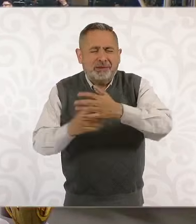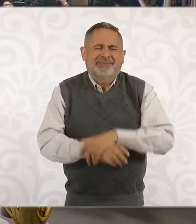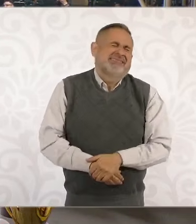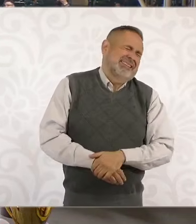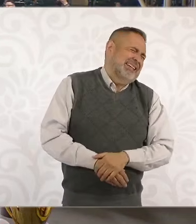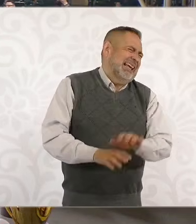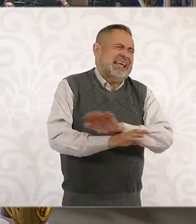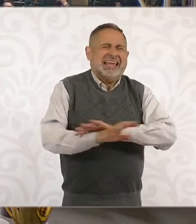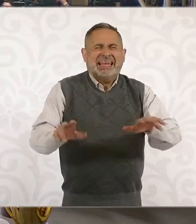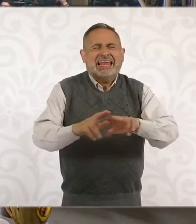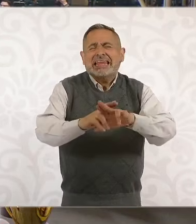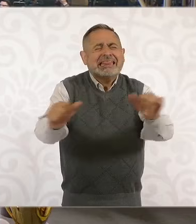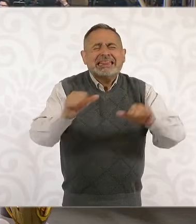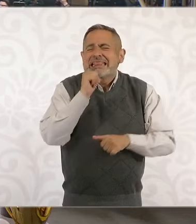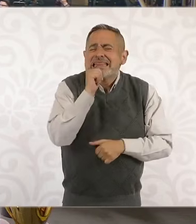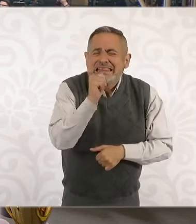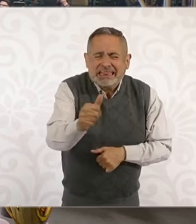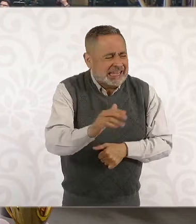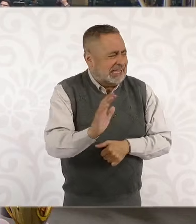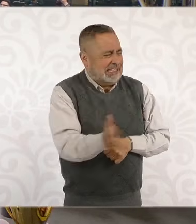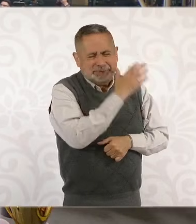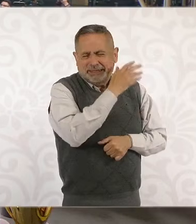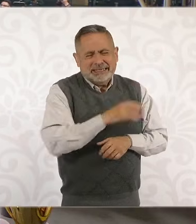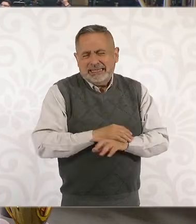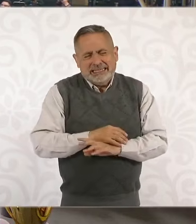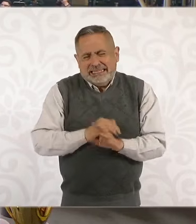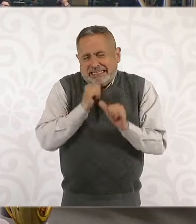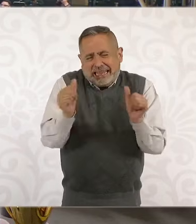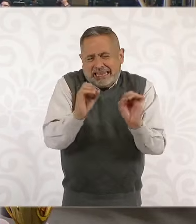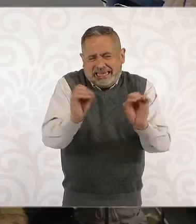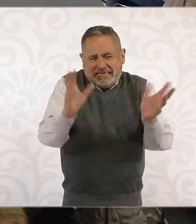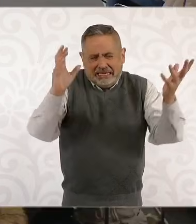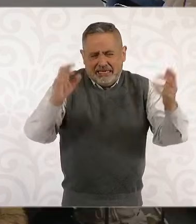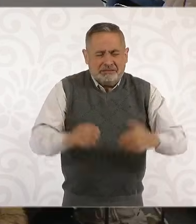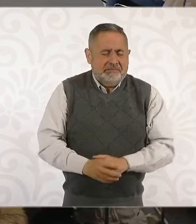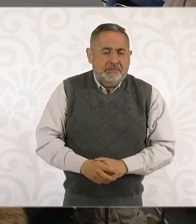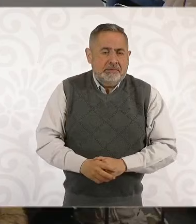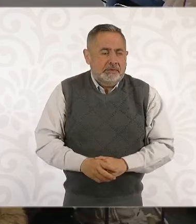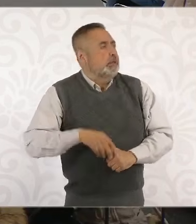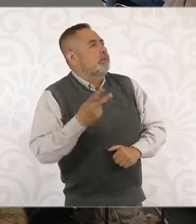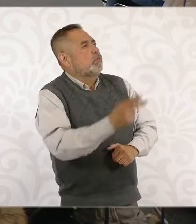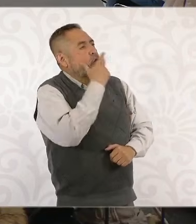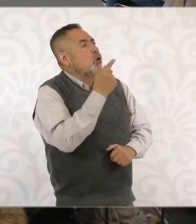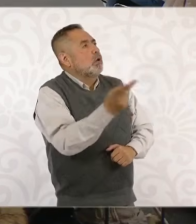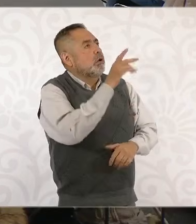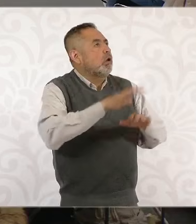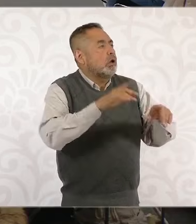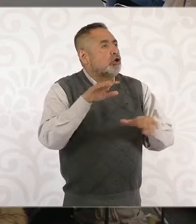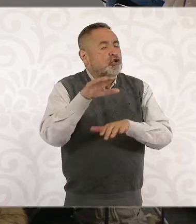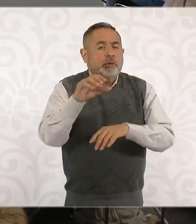ver. Presidenta, y pues preguntarle su opinión sobre lo que hizo la Corte. Ayer